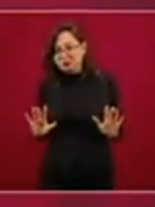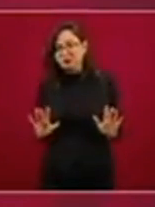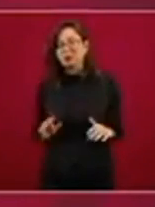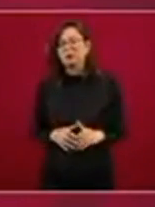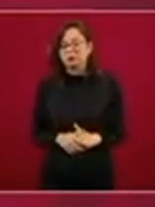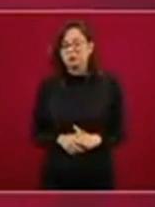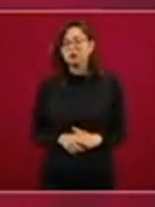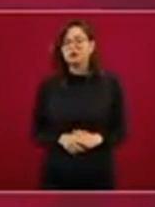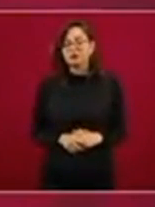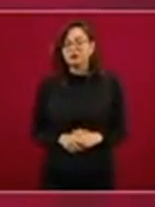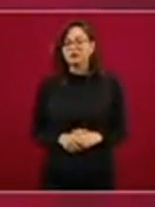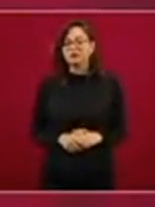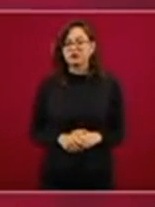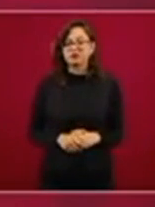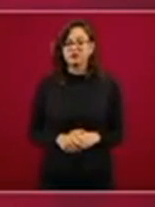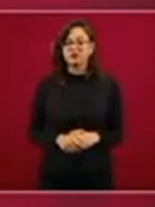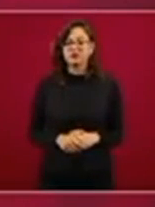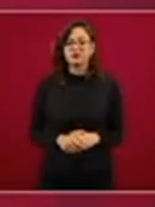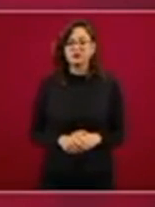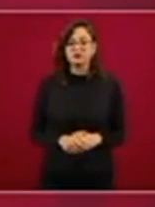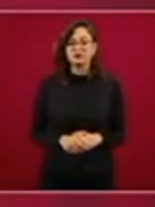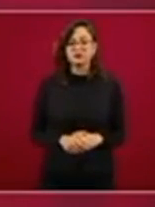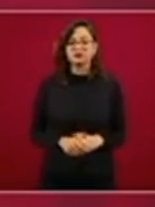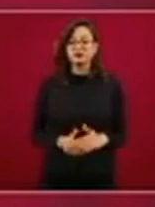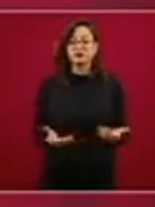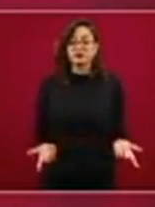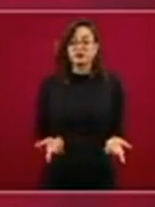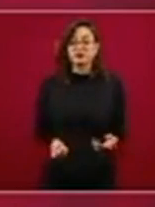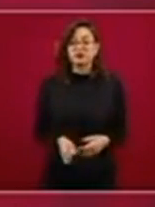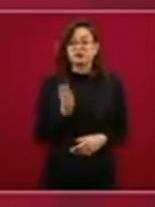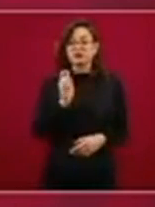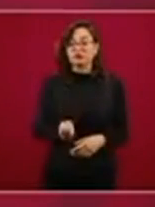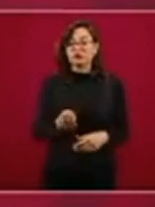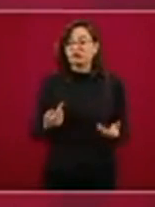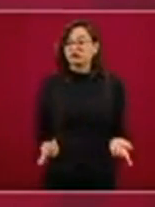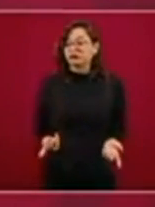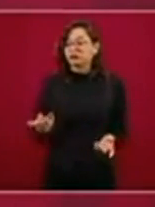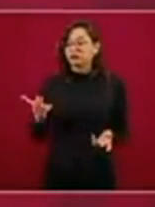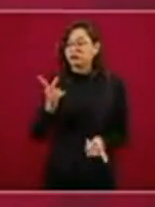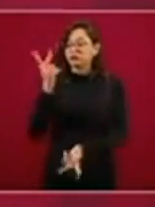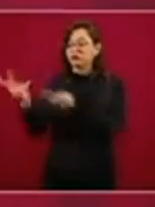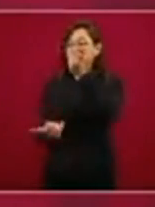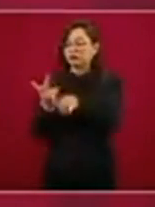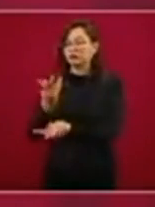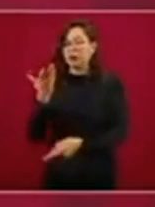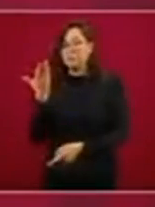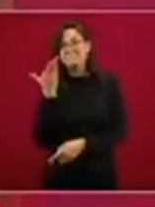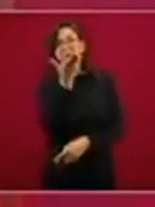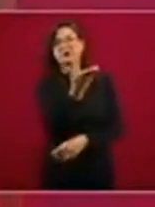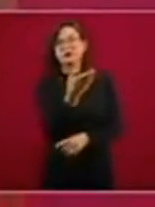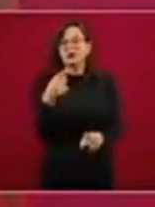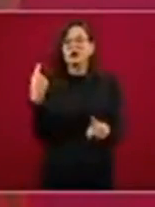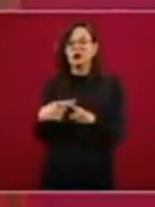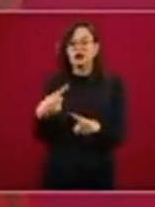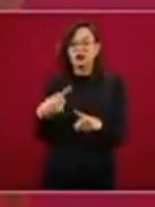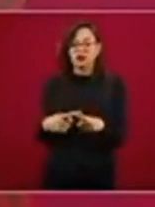para que se lleve a cabo esa consulta, ¿quién puede solicitarla?